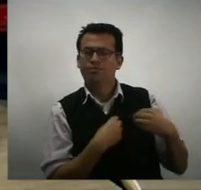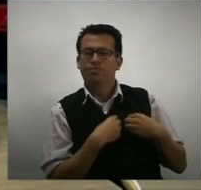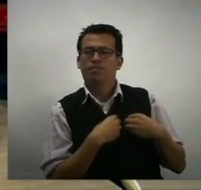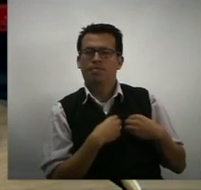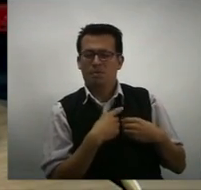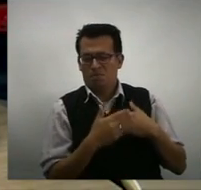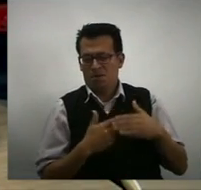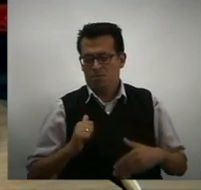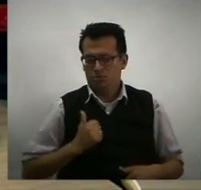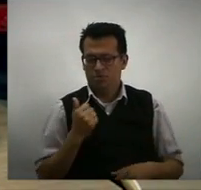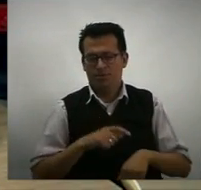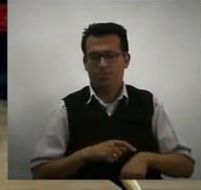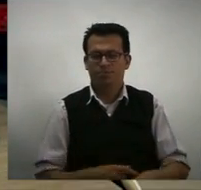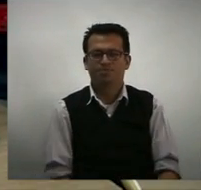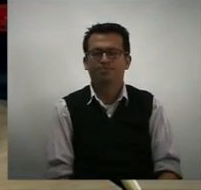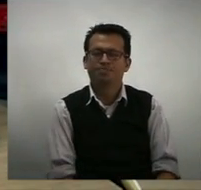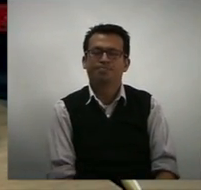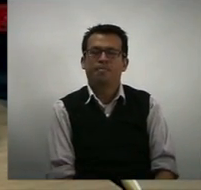para aprovechar el tiempo.